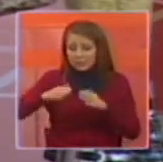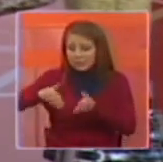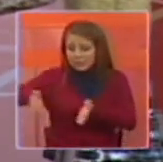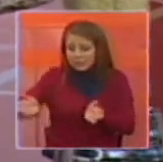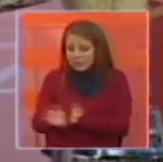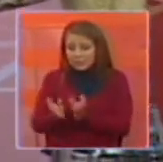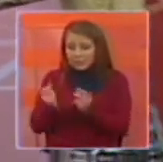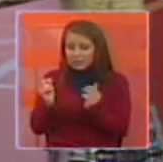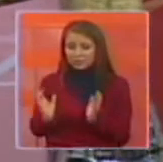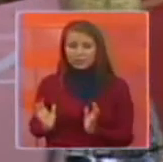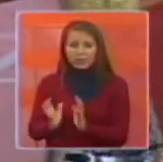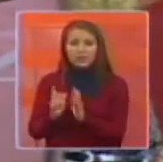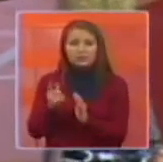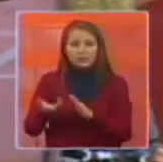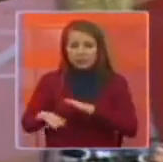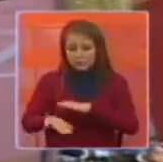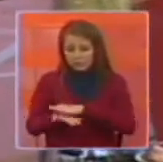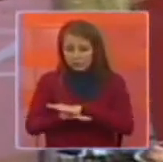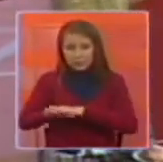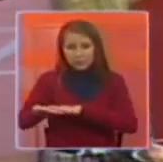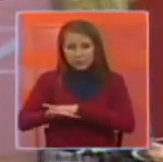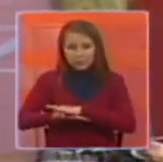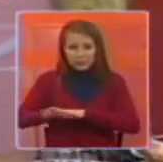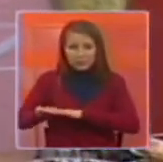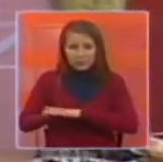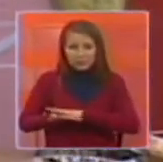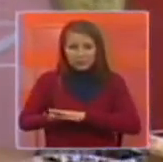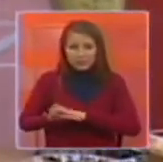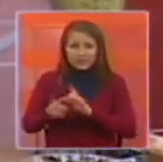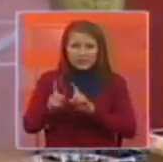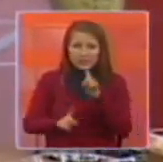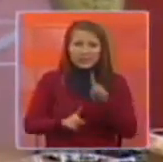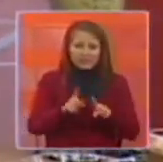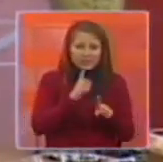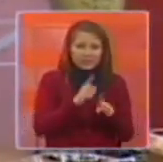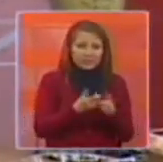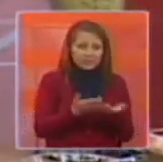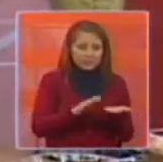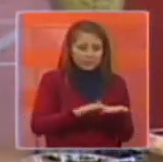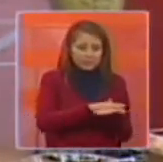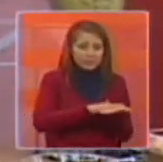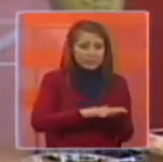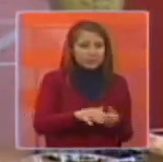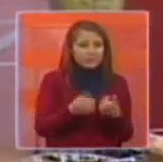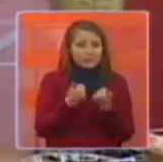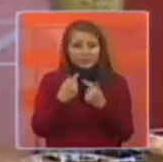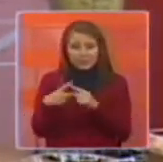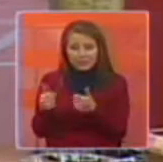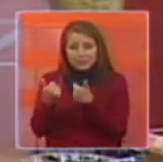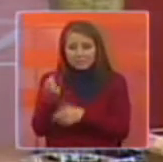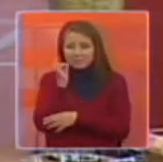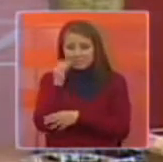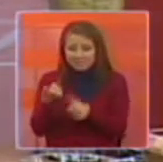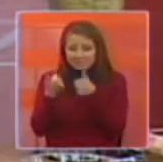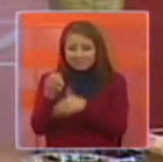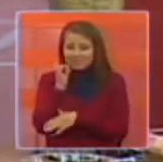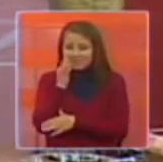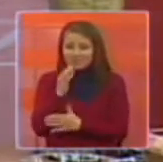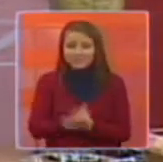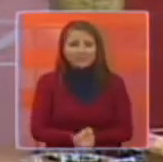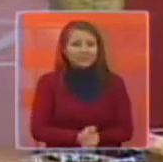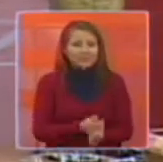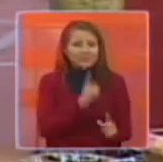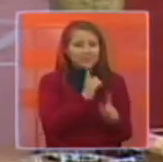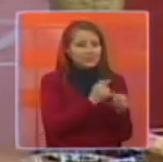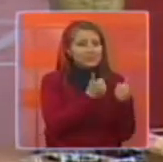despegó nomás, solo en el plan fue que se quedó. Siempre pasa eso en las tortas, generalmente en los planes. Pero quedó bien buena esa torta. Bien buena, ¿no? Sí. Bien